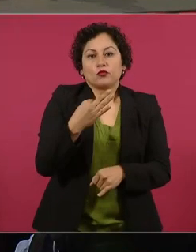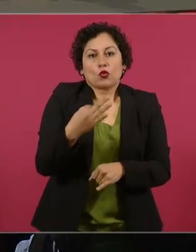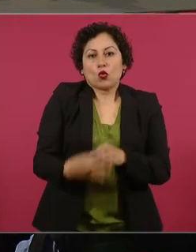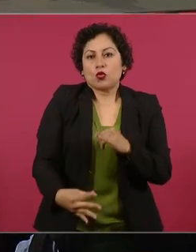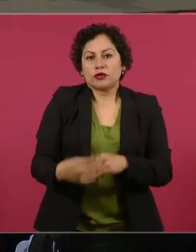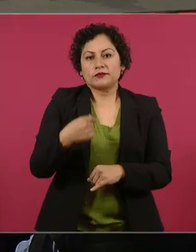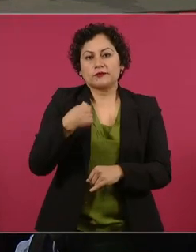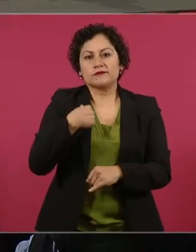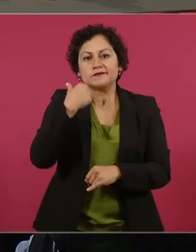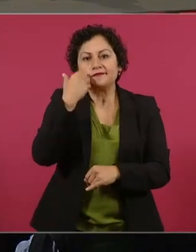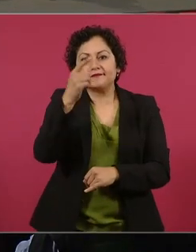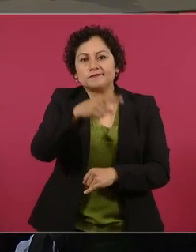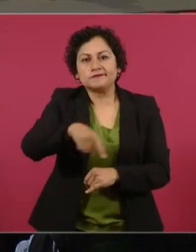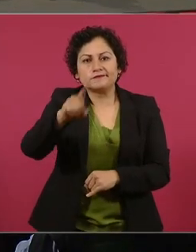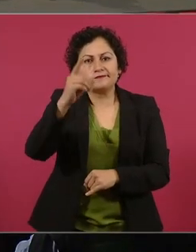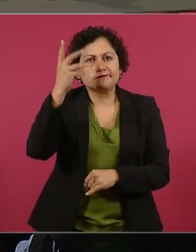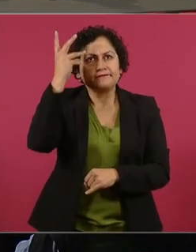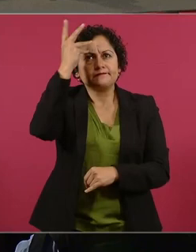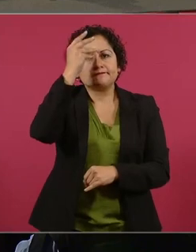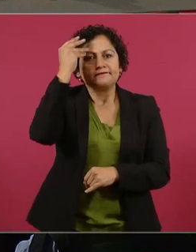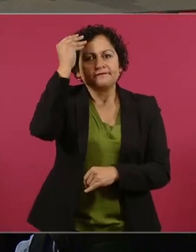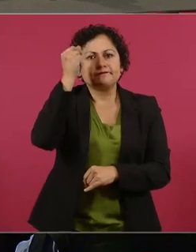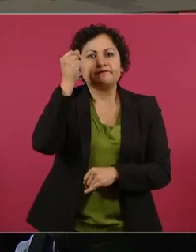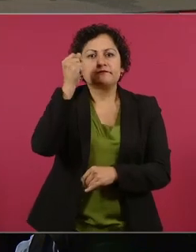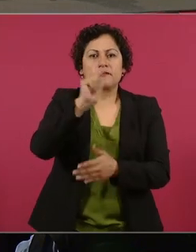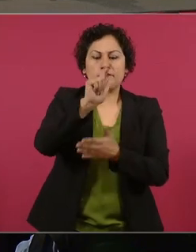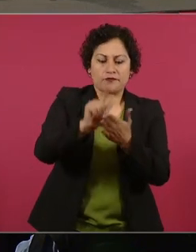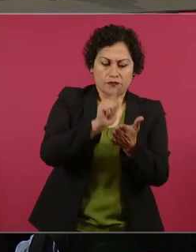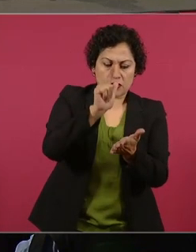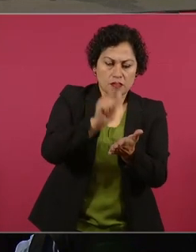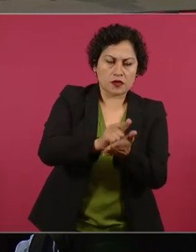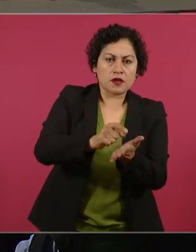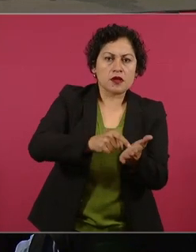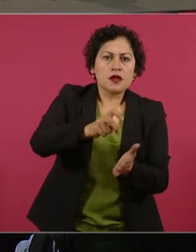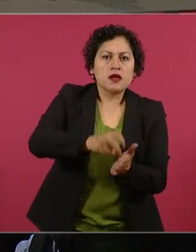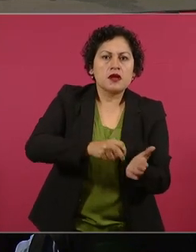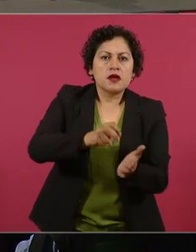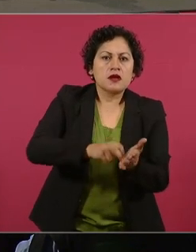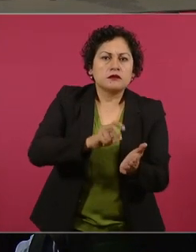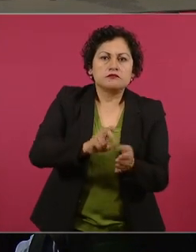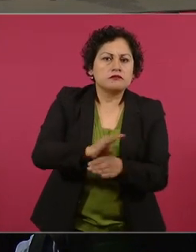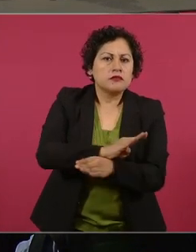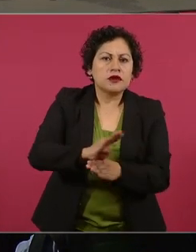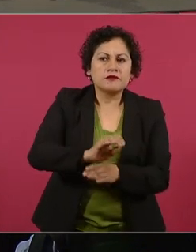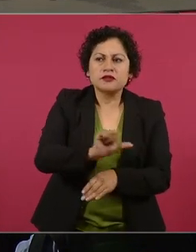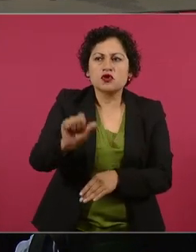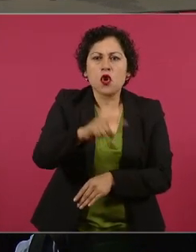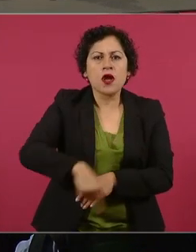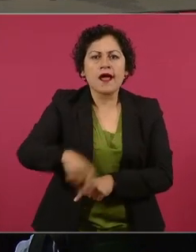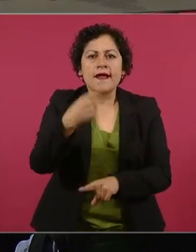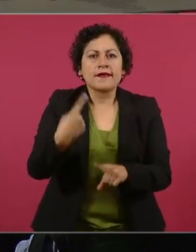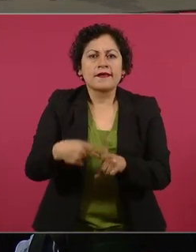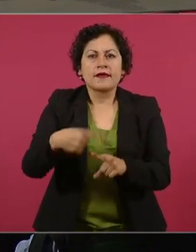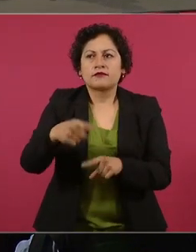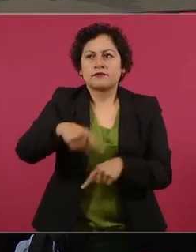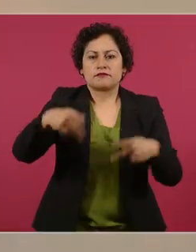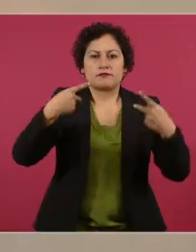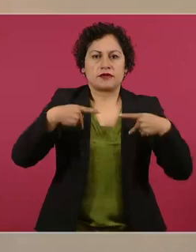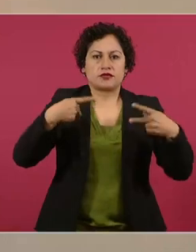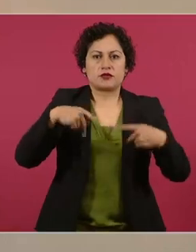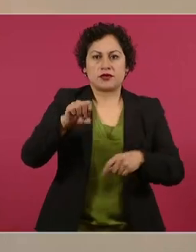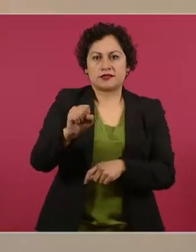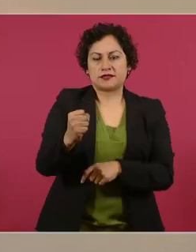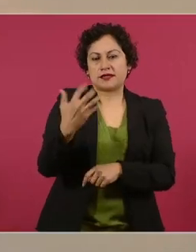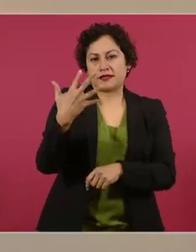quiénes aplica esta reforma. A todos aquellos que tengan 65 años y que cumplan con